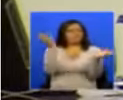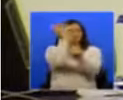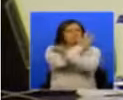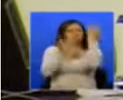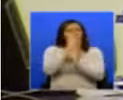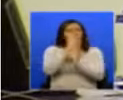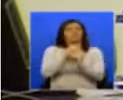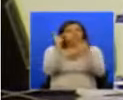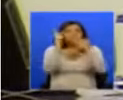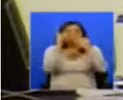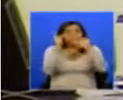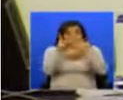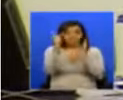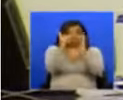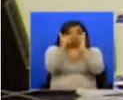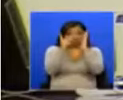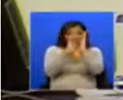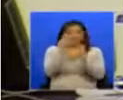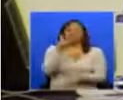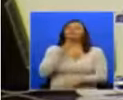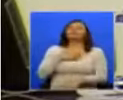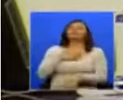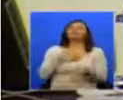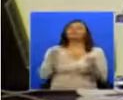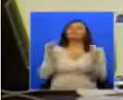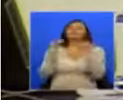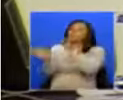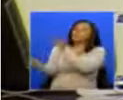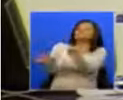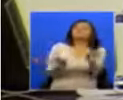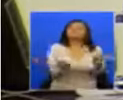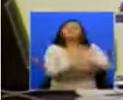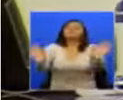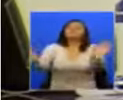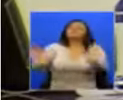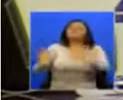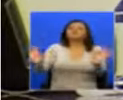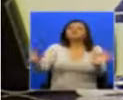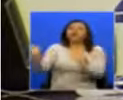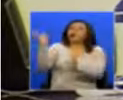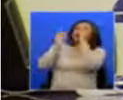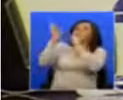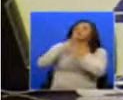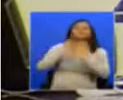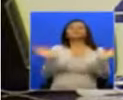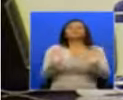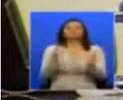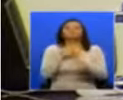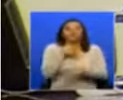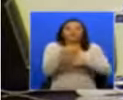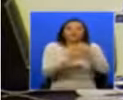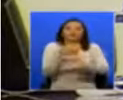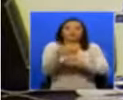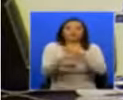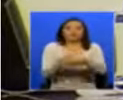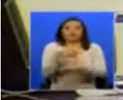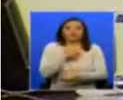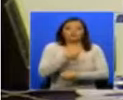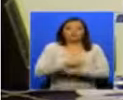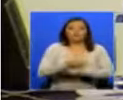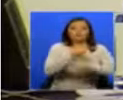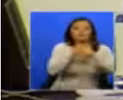le insisto, no nos vamos a detener más en los mismos de siempre. Estamos para otras cosas, vamos a seguir adelante, pero para que tengan la